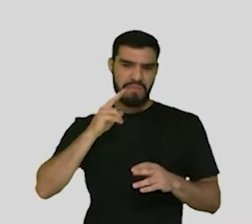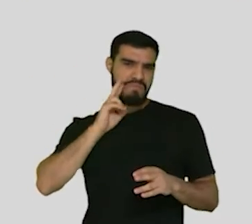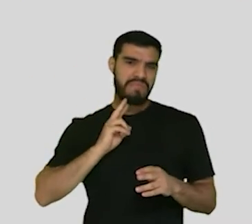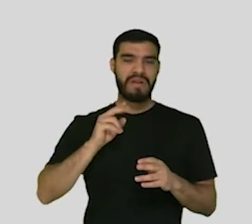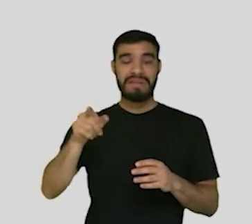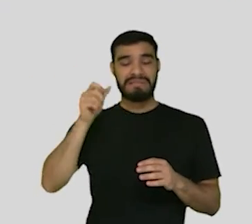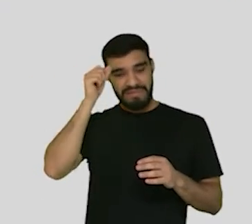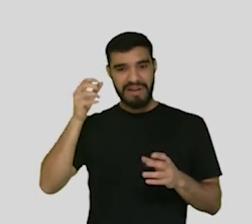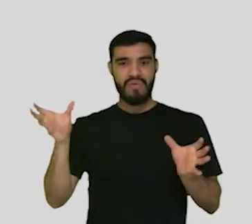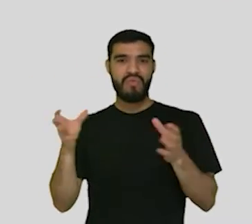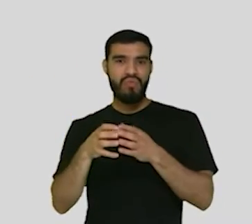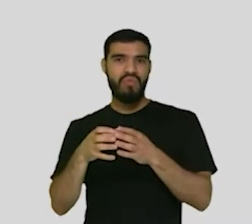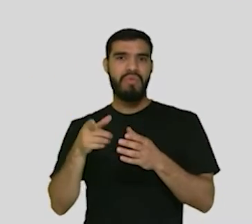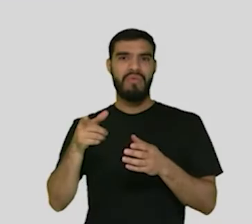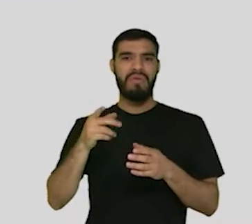Nemoingues,